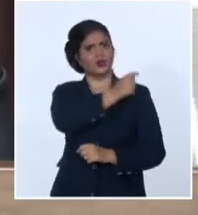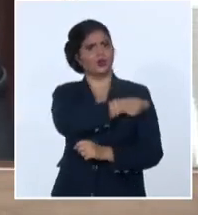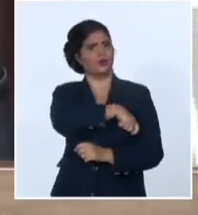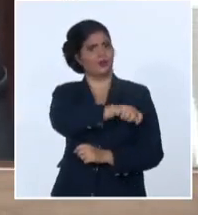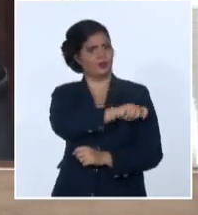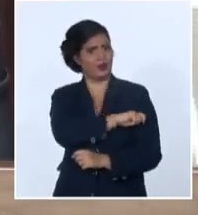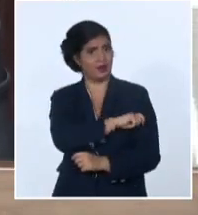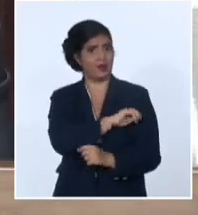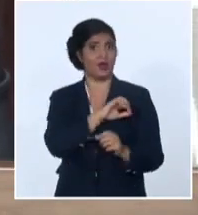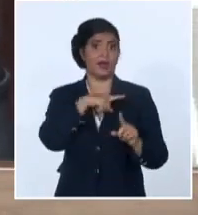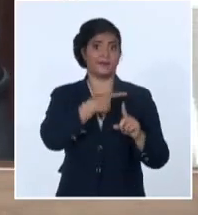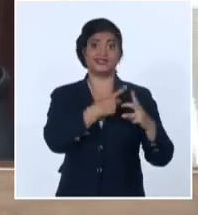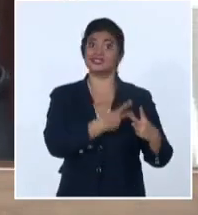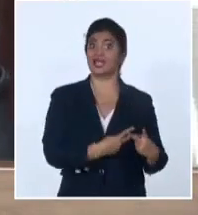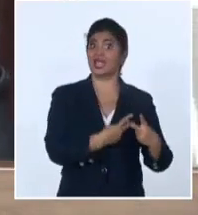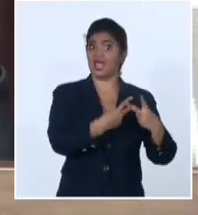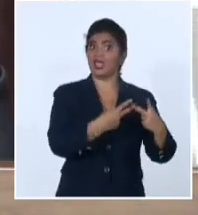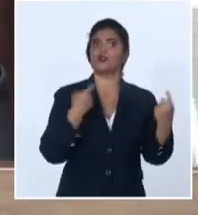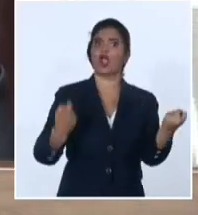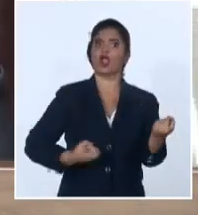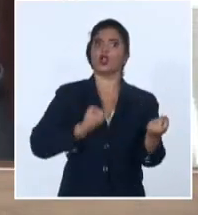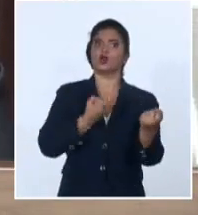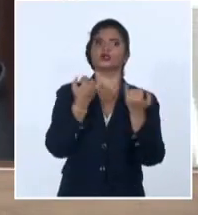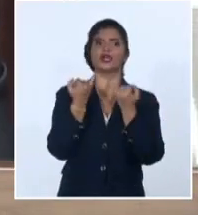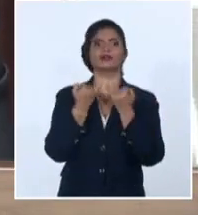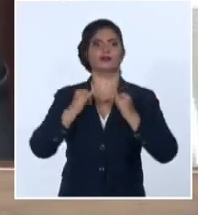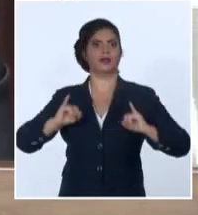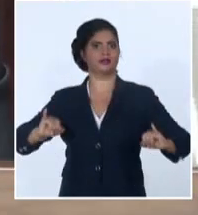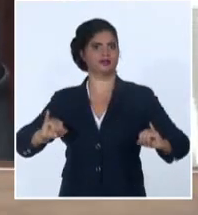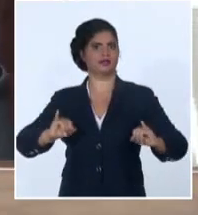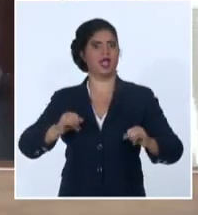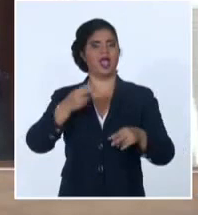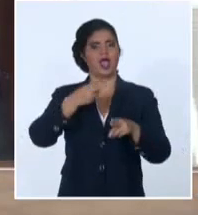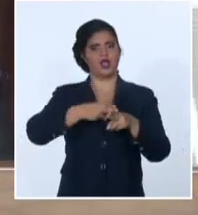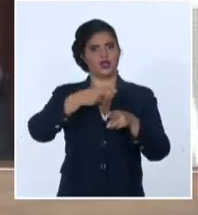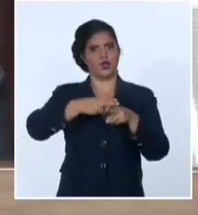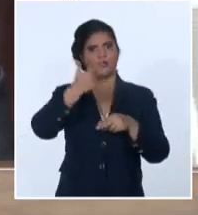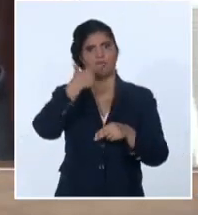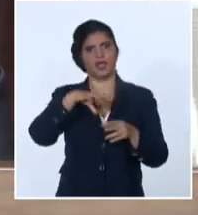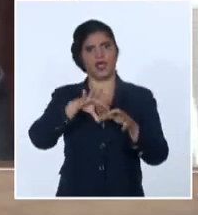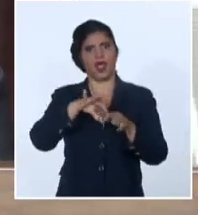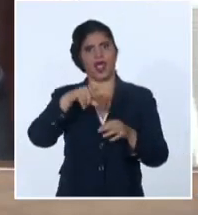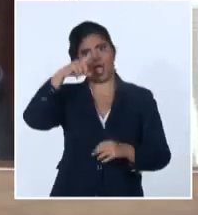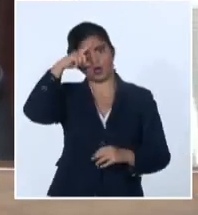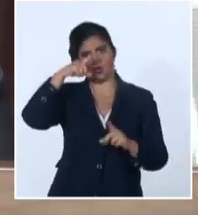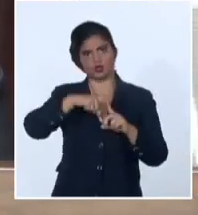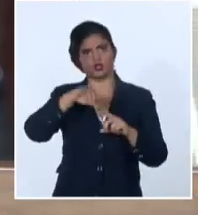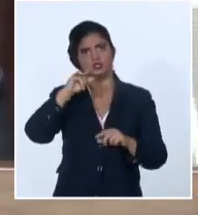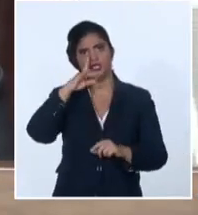Neto como el líder que supo conducir aquel difícil pero imprescindible proceso.